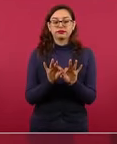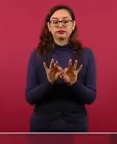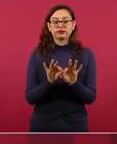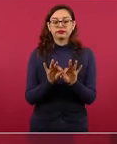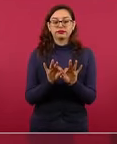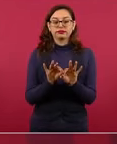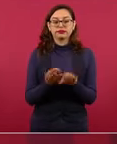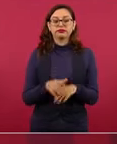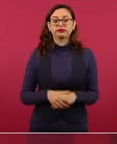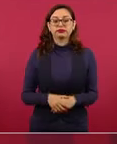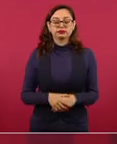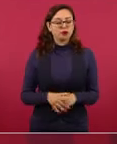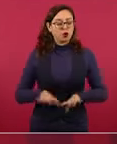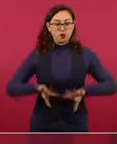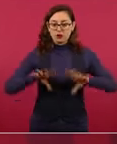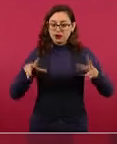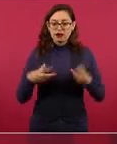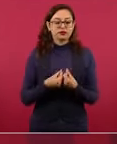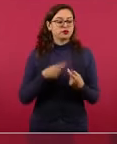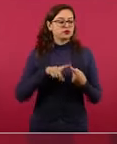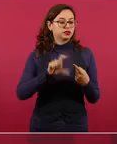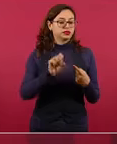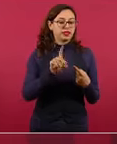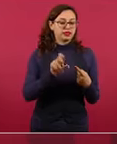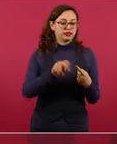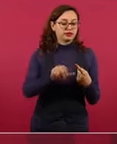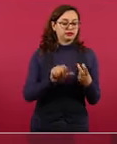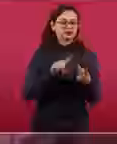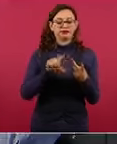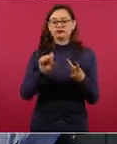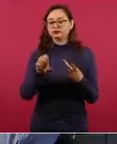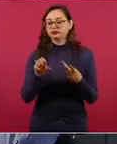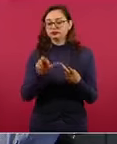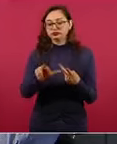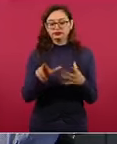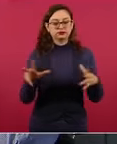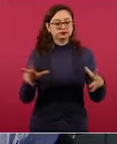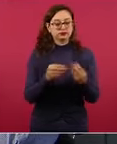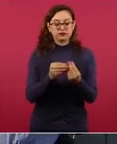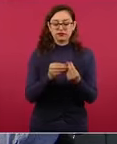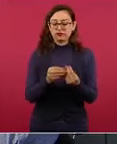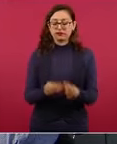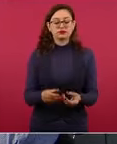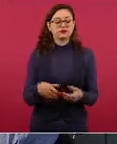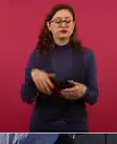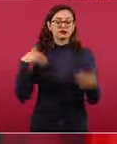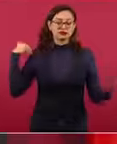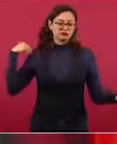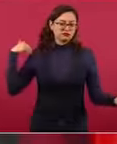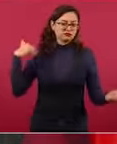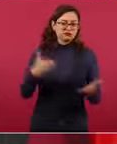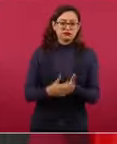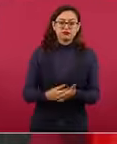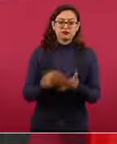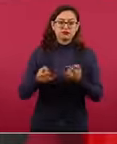las fuerzas armadas qué han ayudado mucho